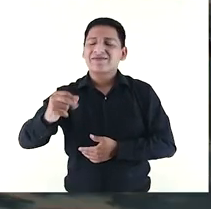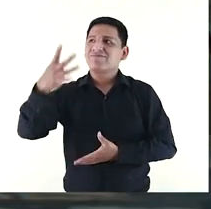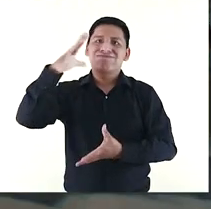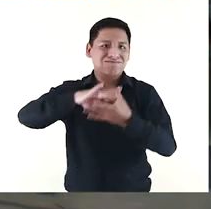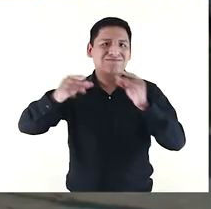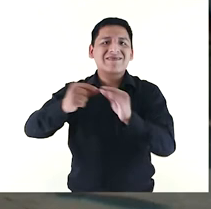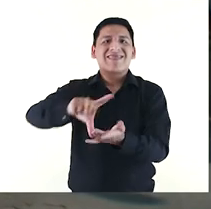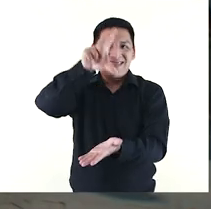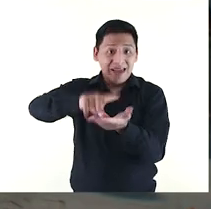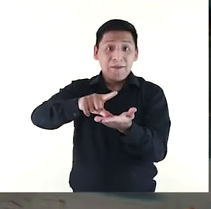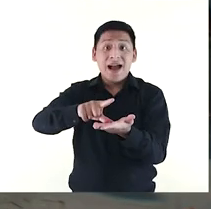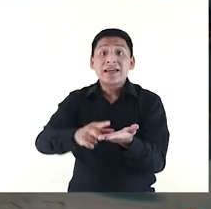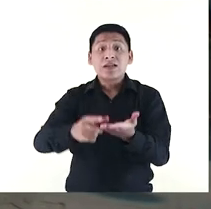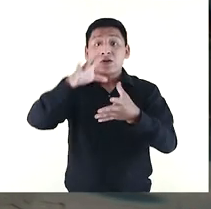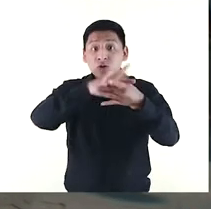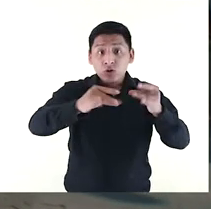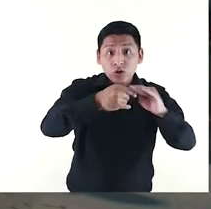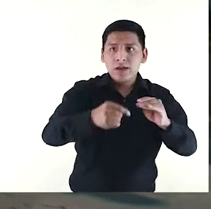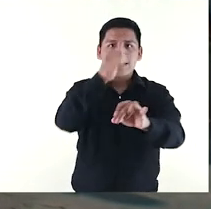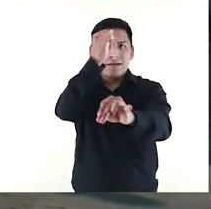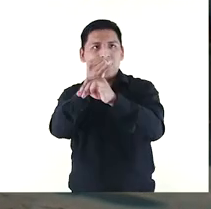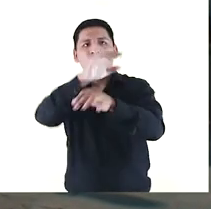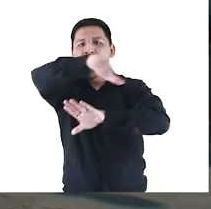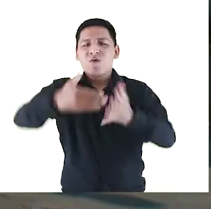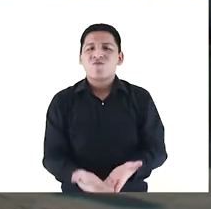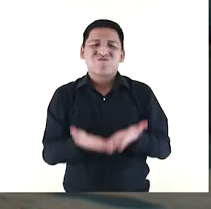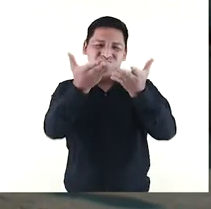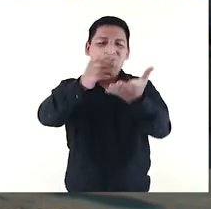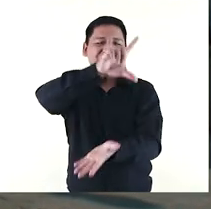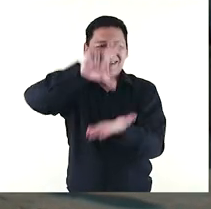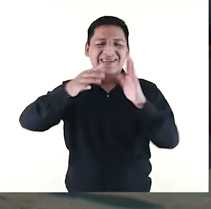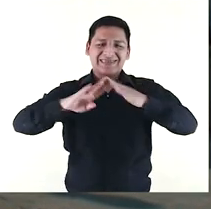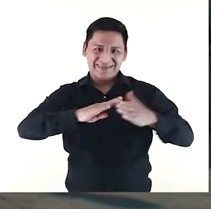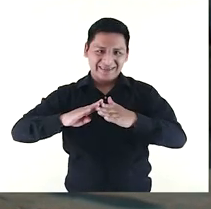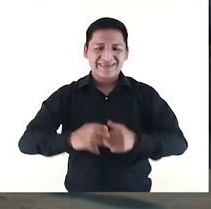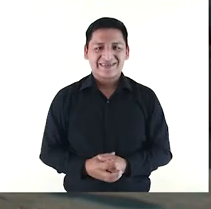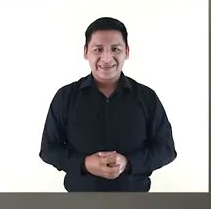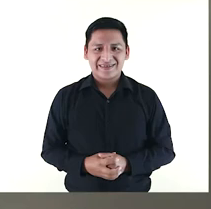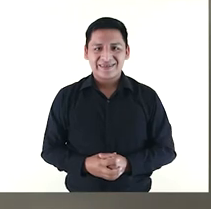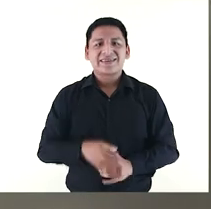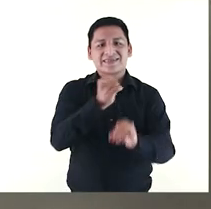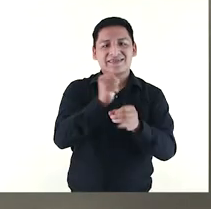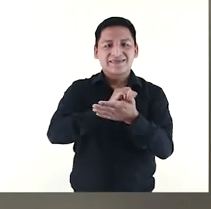Agustín es un hito en Lima y tanto su iglesia como su historia es un patrimonio para nuestra ciudad.